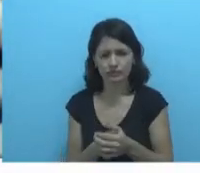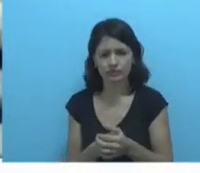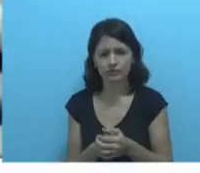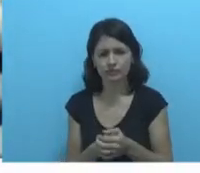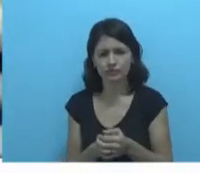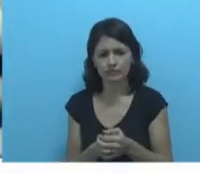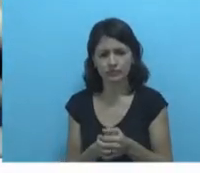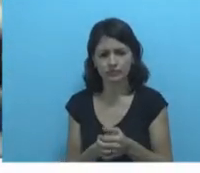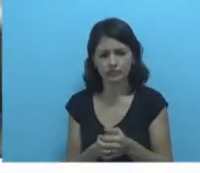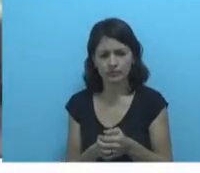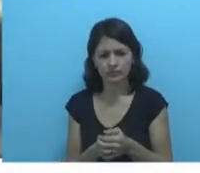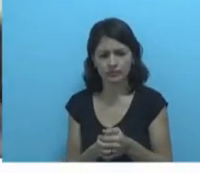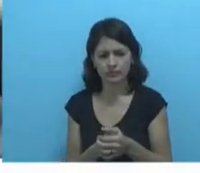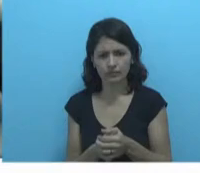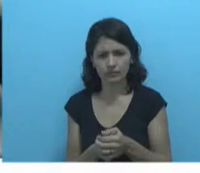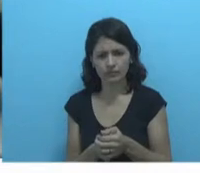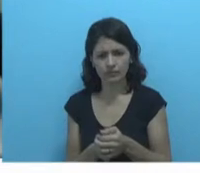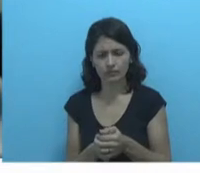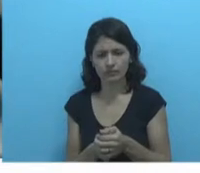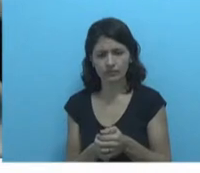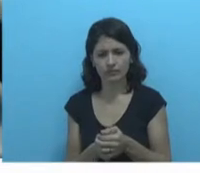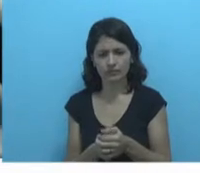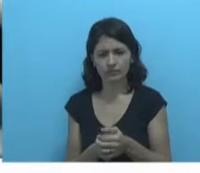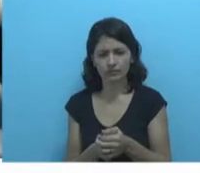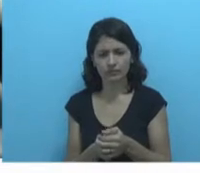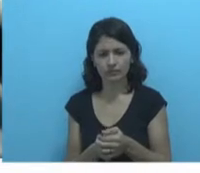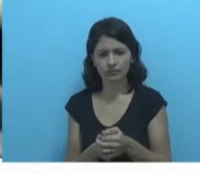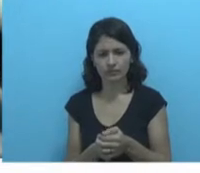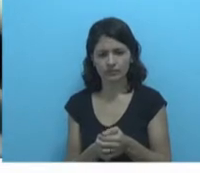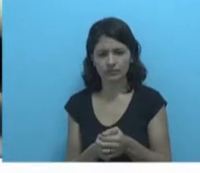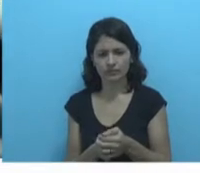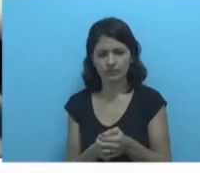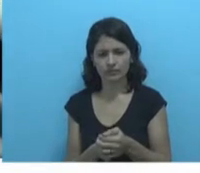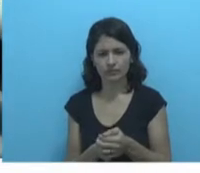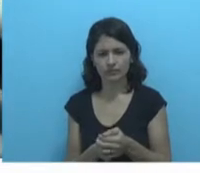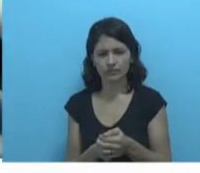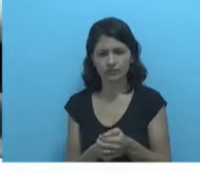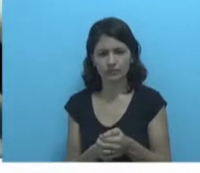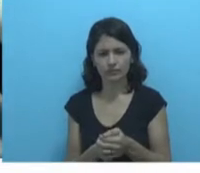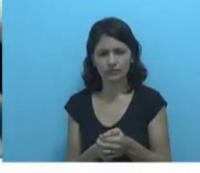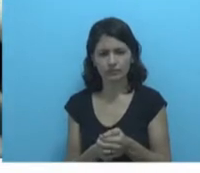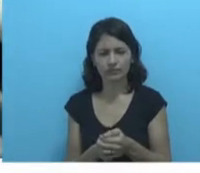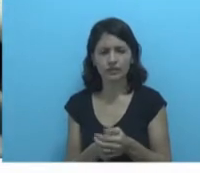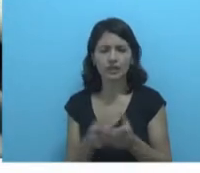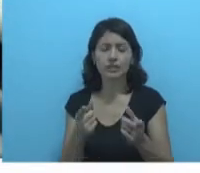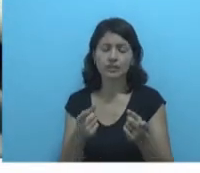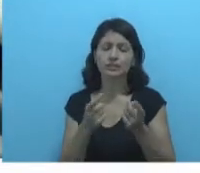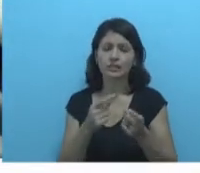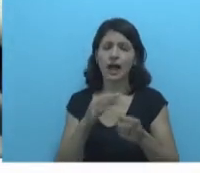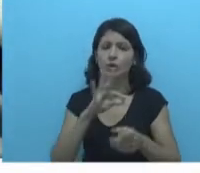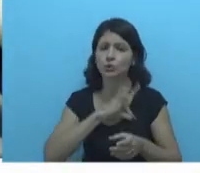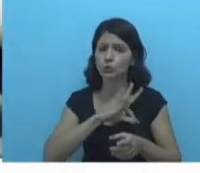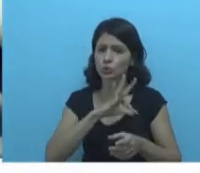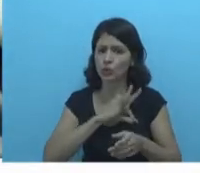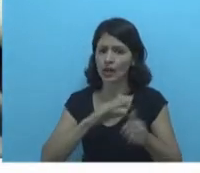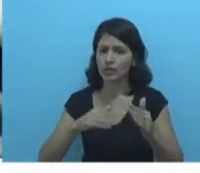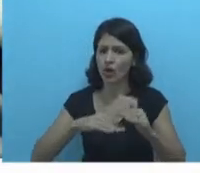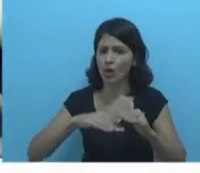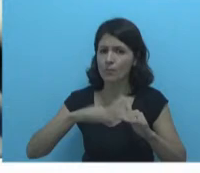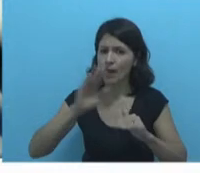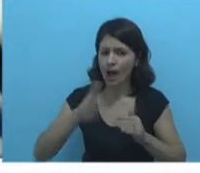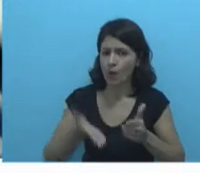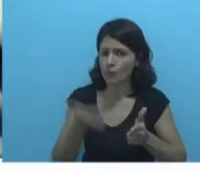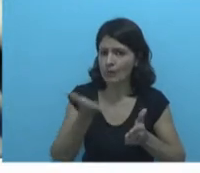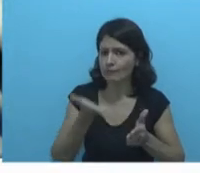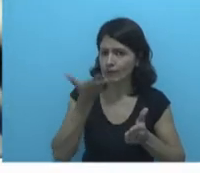las descuentos, digamos, de sueldo. necesita realmente el aumento que corresponde para la